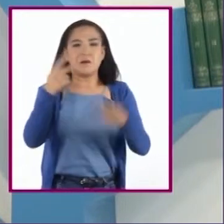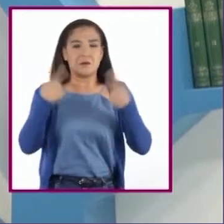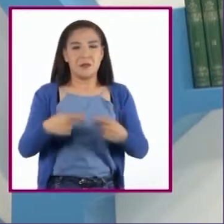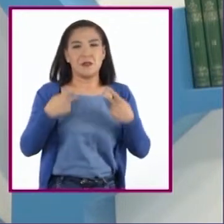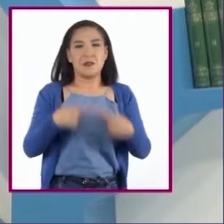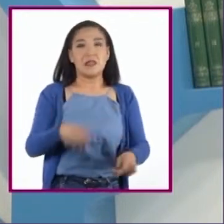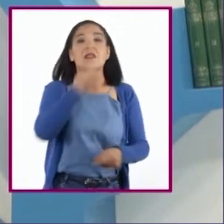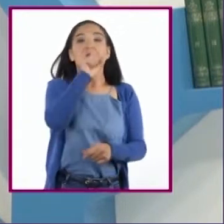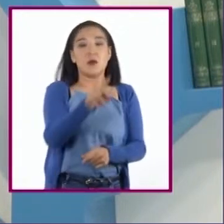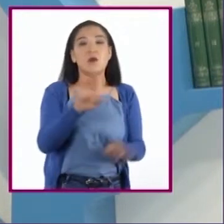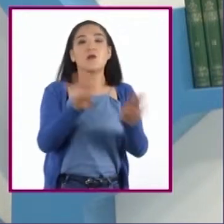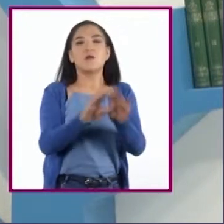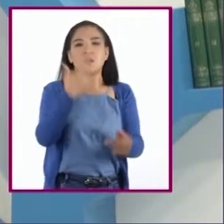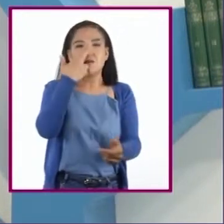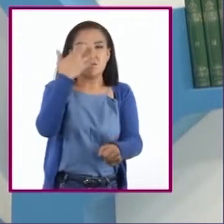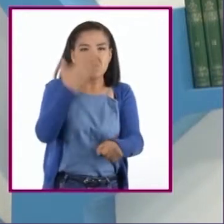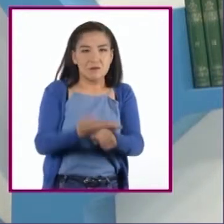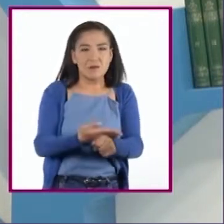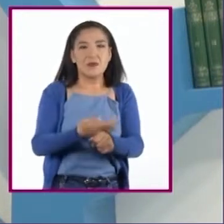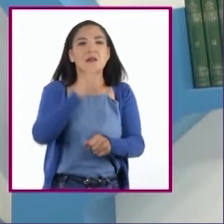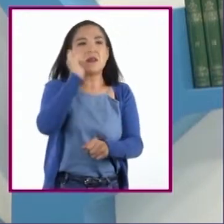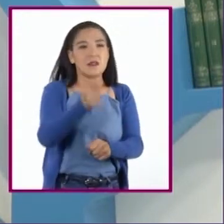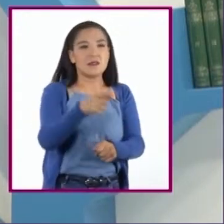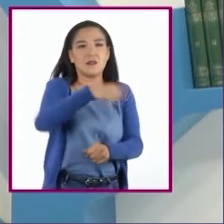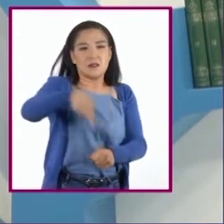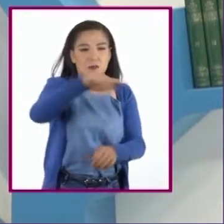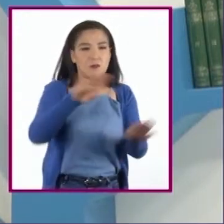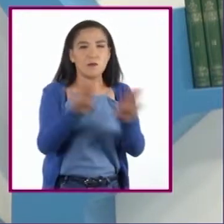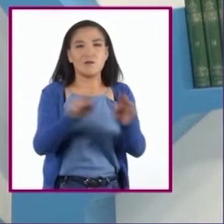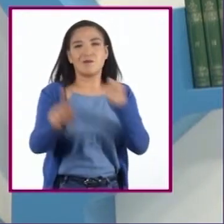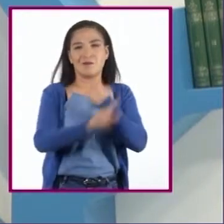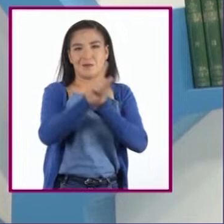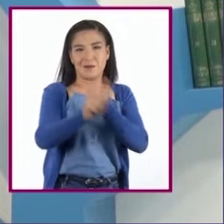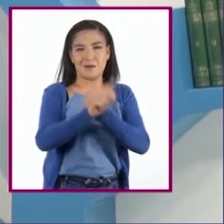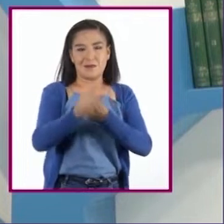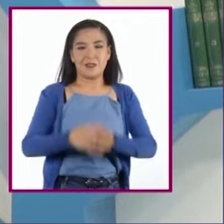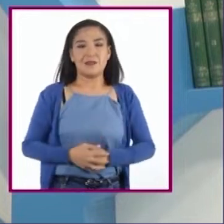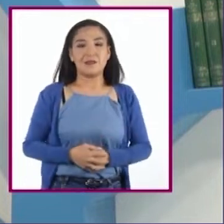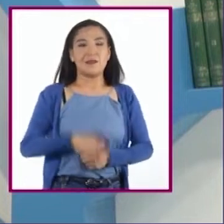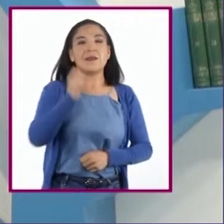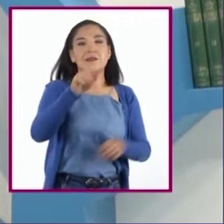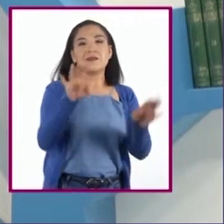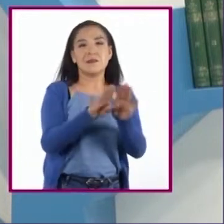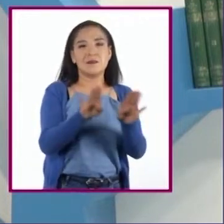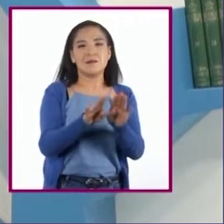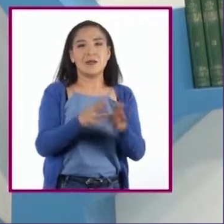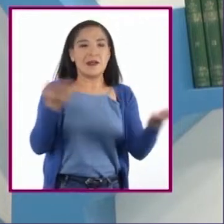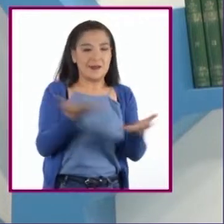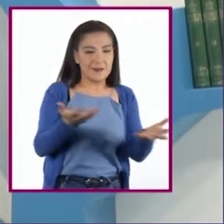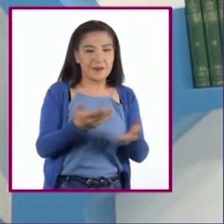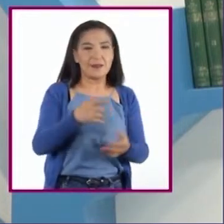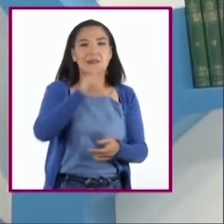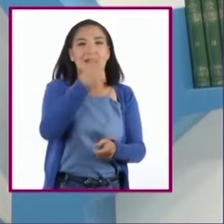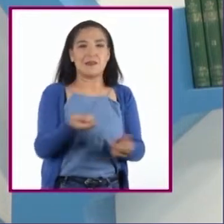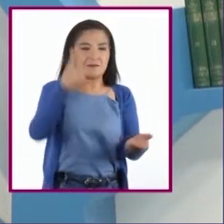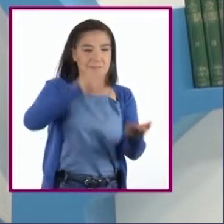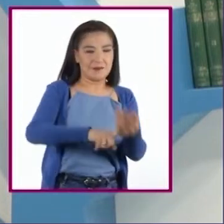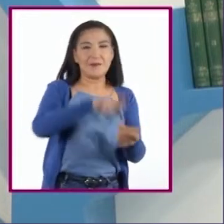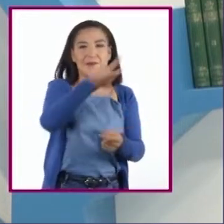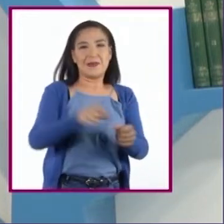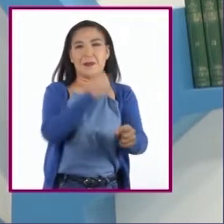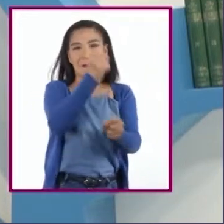y responsabilizarse de las consecuencias. Se desarrolla y se adquiere mediante la